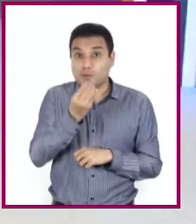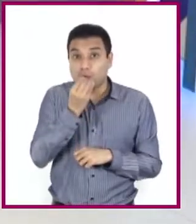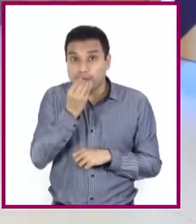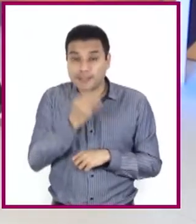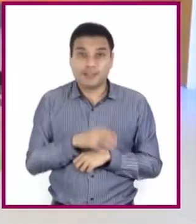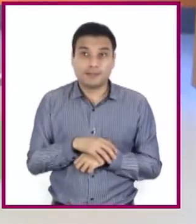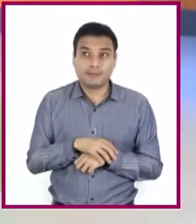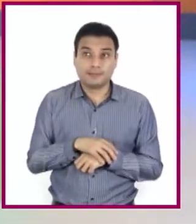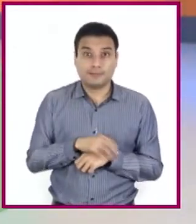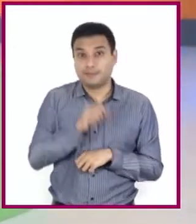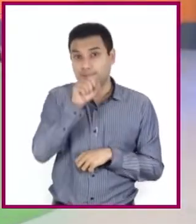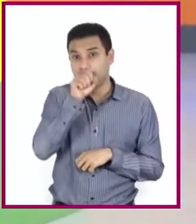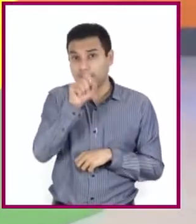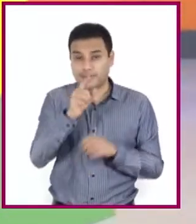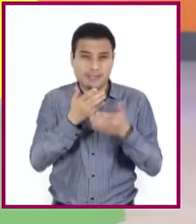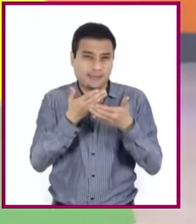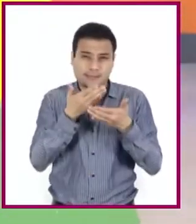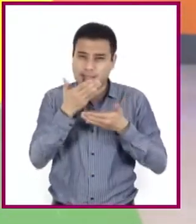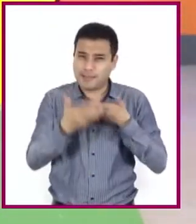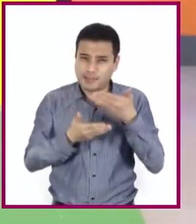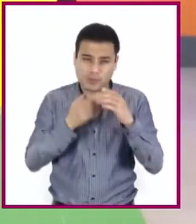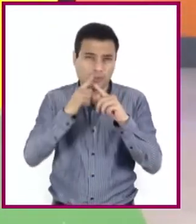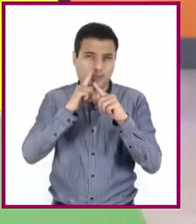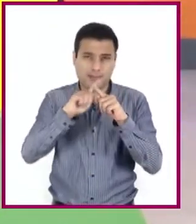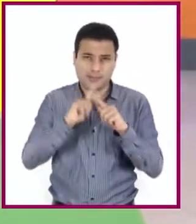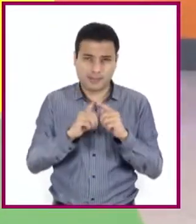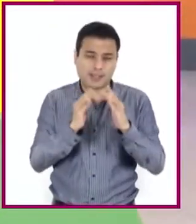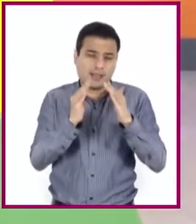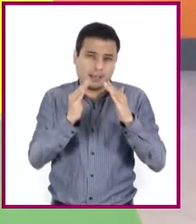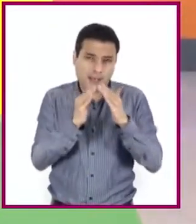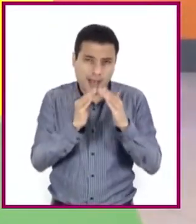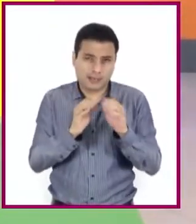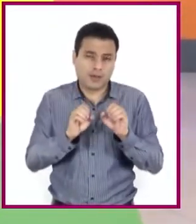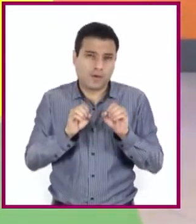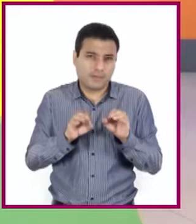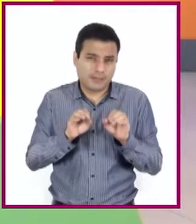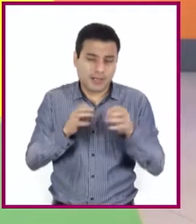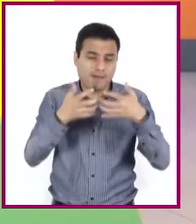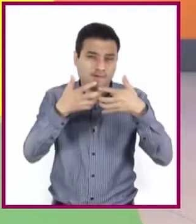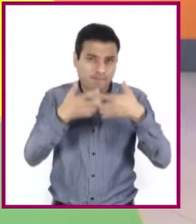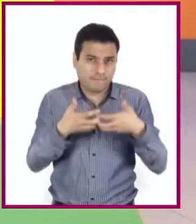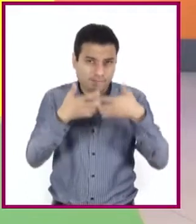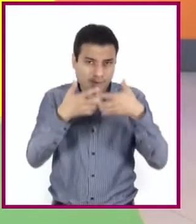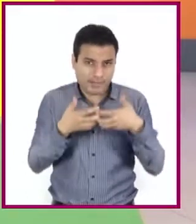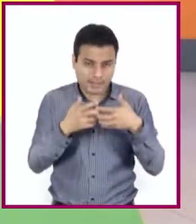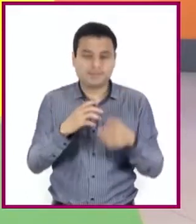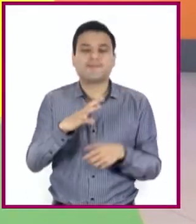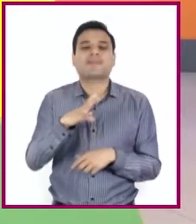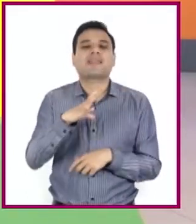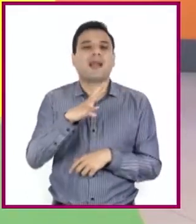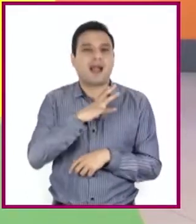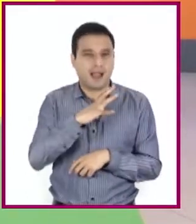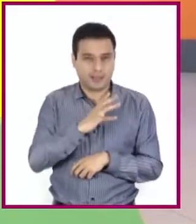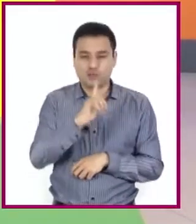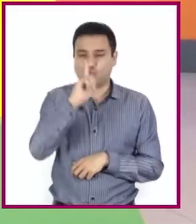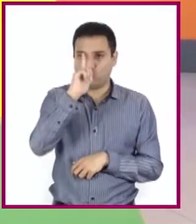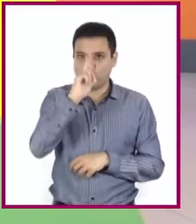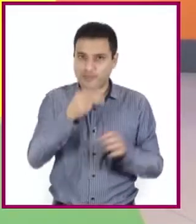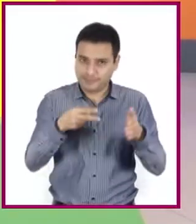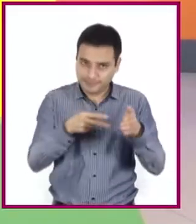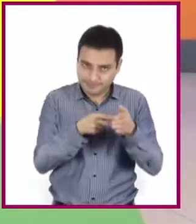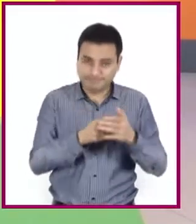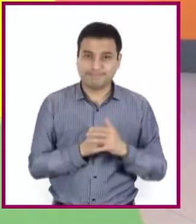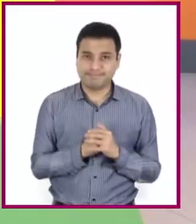y la mayor parte de los servicios de los hogares, oficinas y fábricas dependen de un suministro confiable de energía